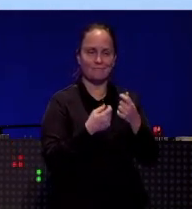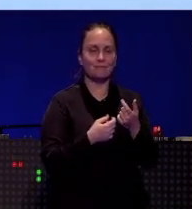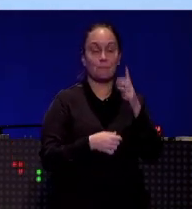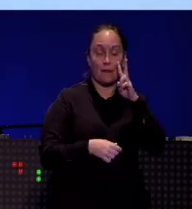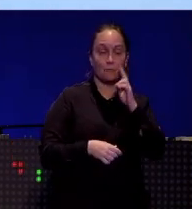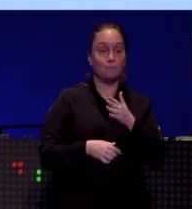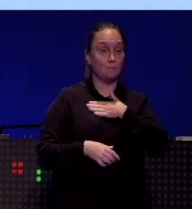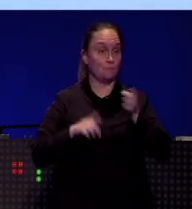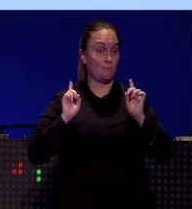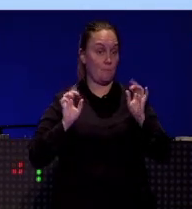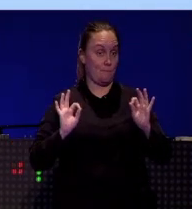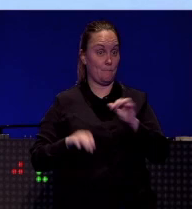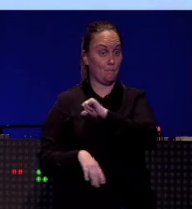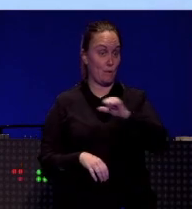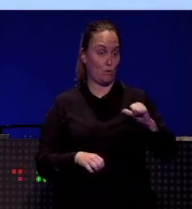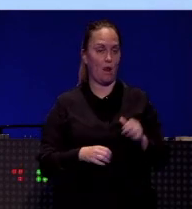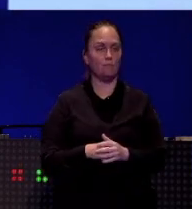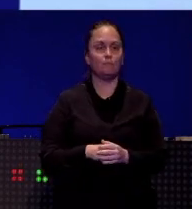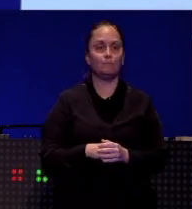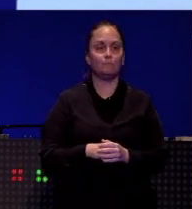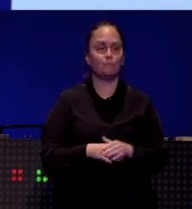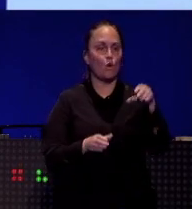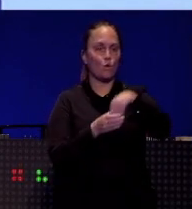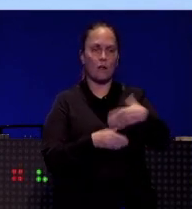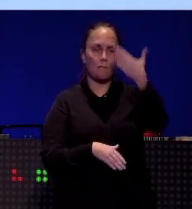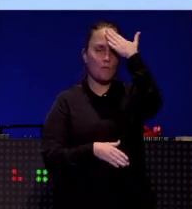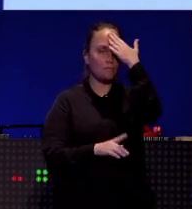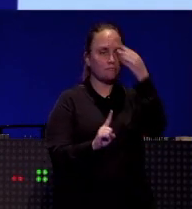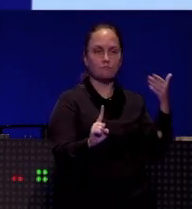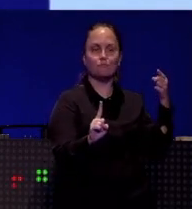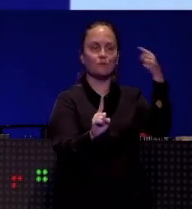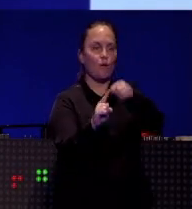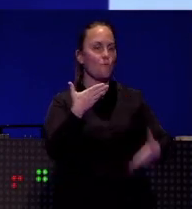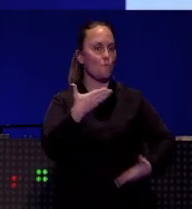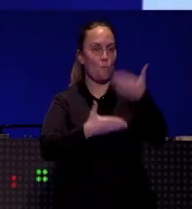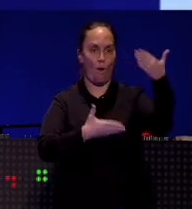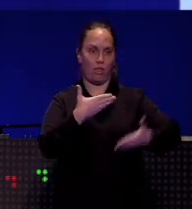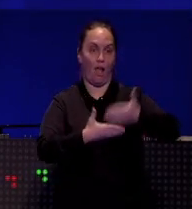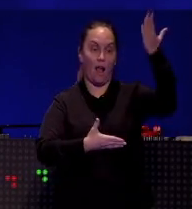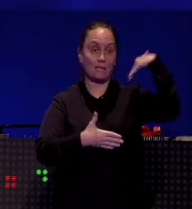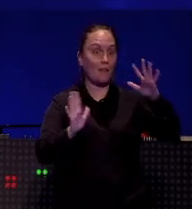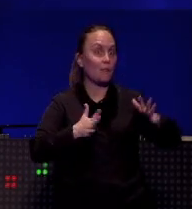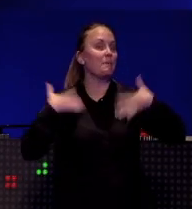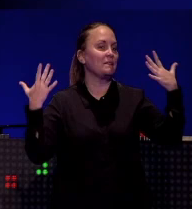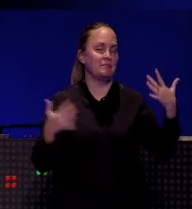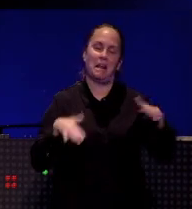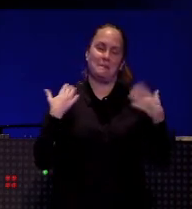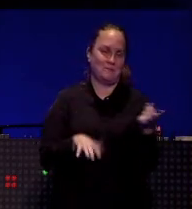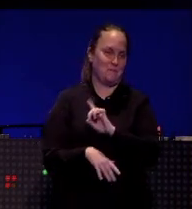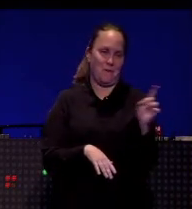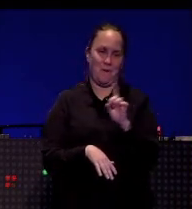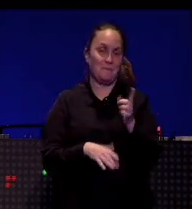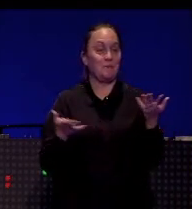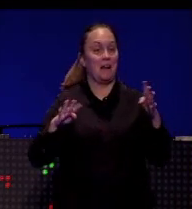mi caso personal el contenido principal iba destinado a moda y de repente bueno de repente no sea de repente para las redes